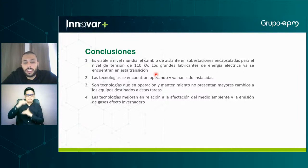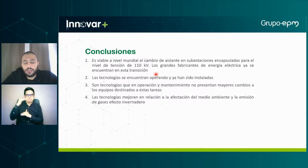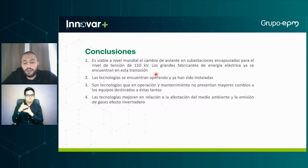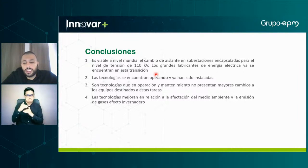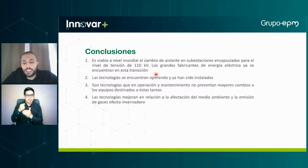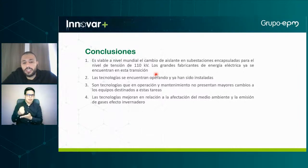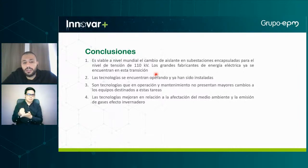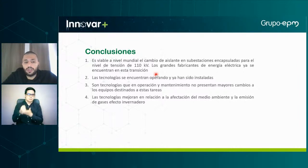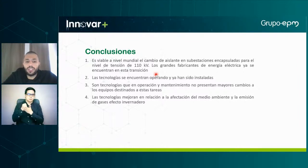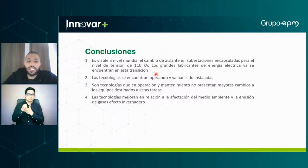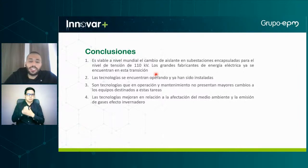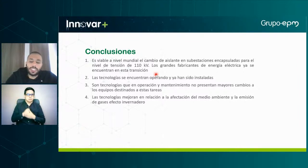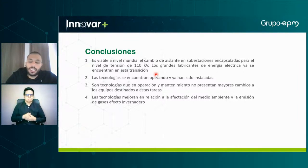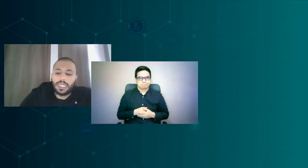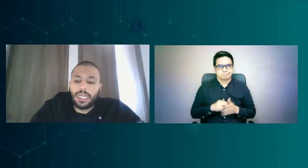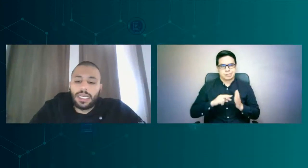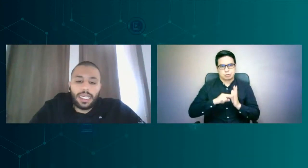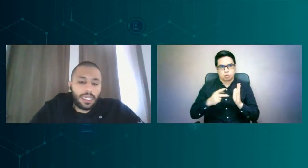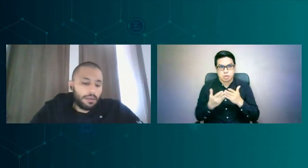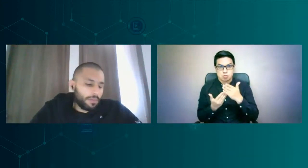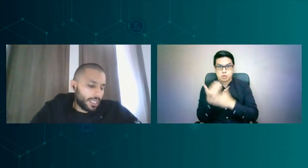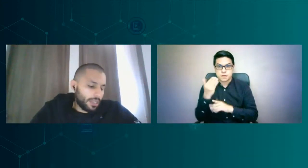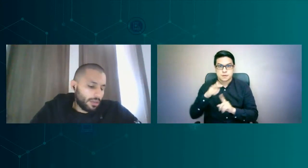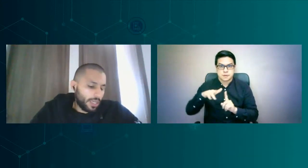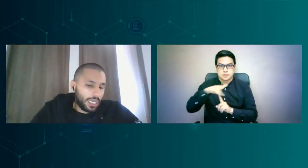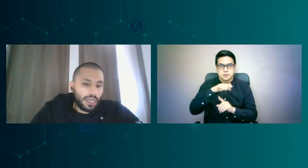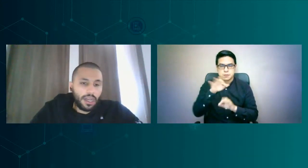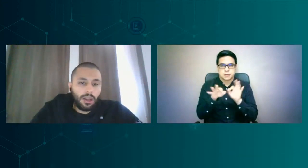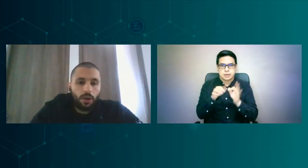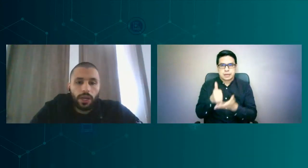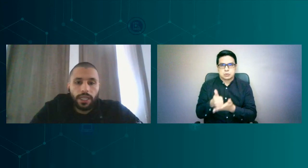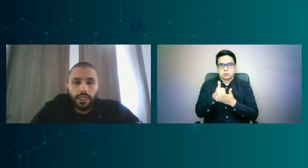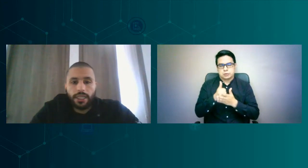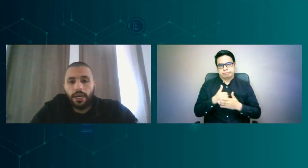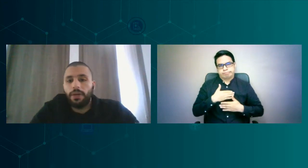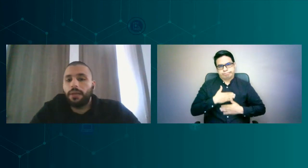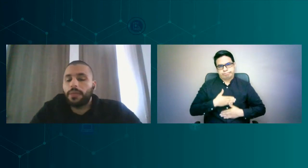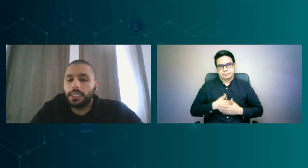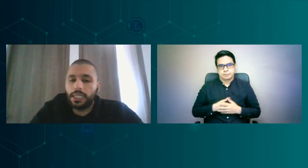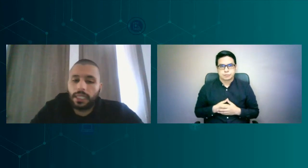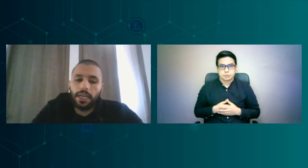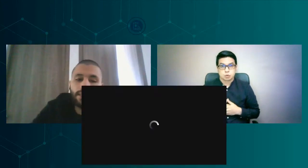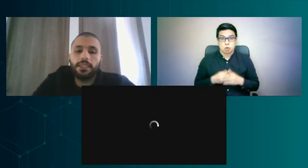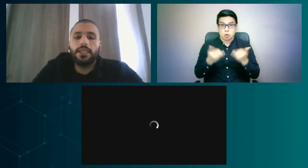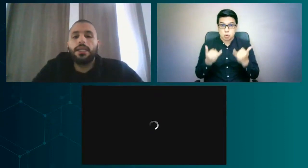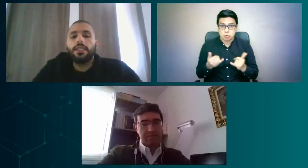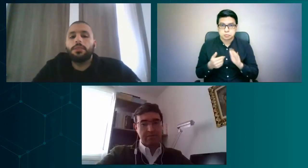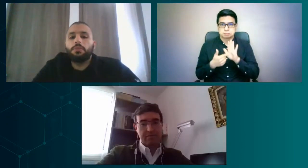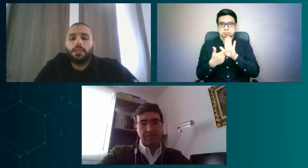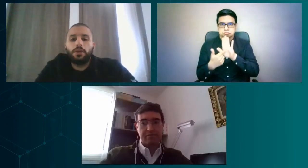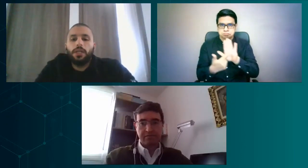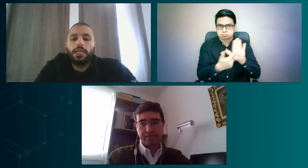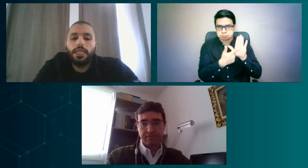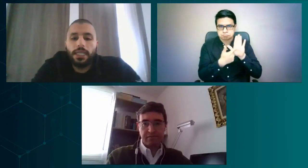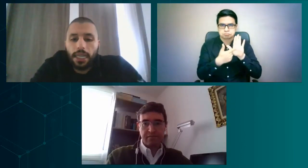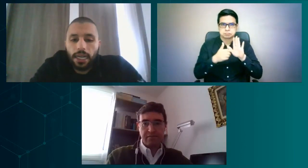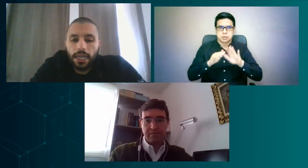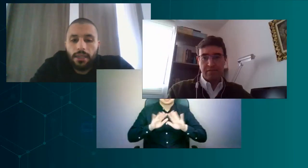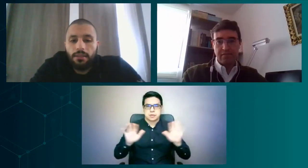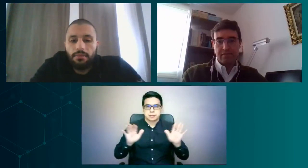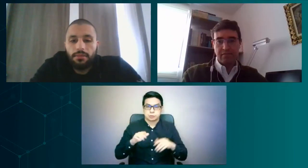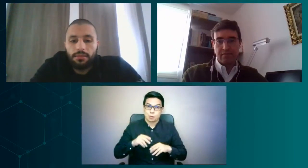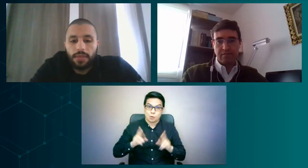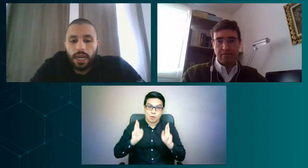incorporación de estas nuevas tecnologías. Pues esto era lo que tenía para presentarles. Espero les haya